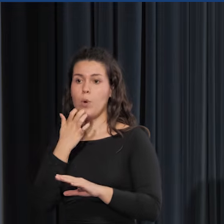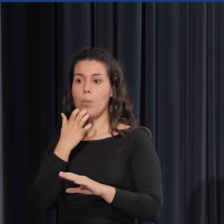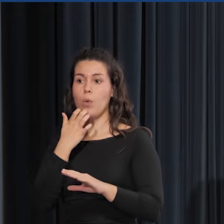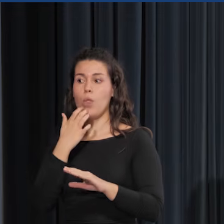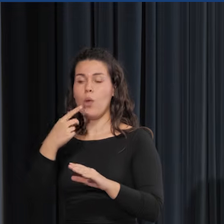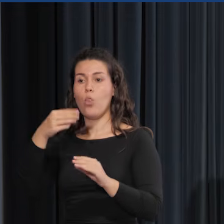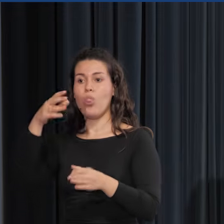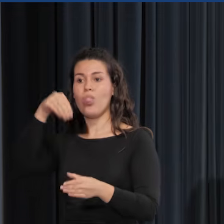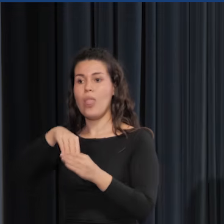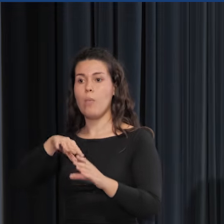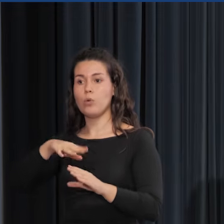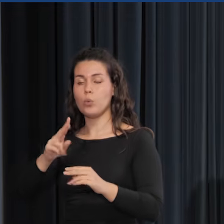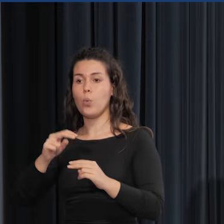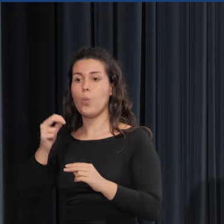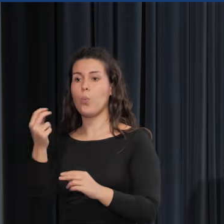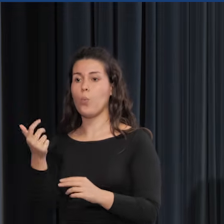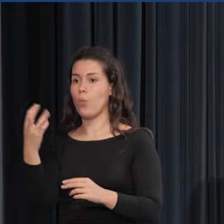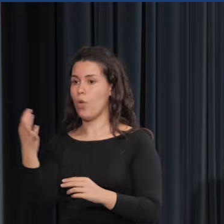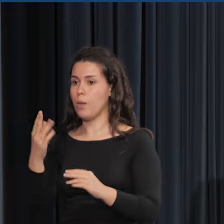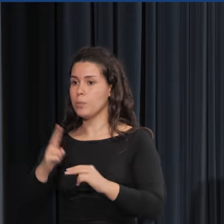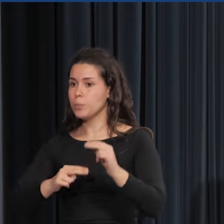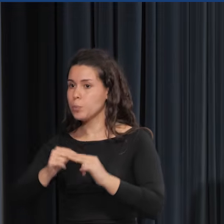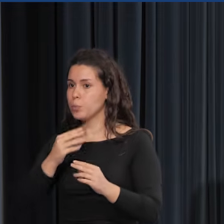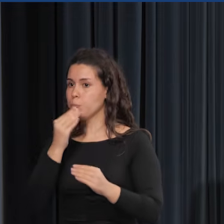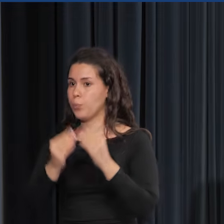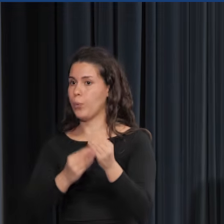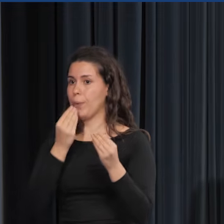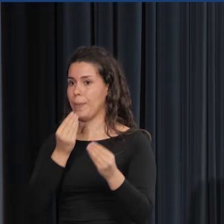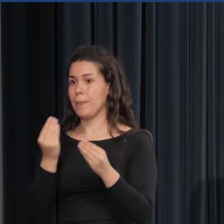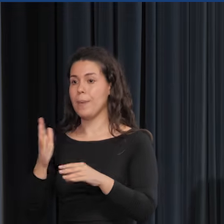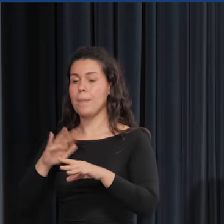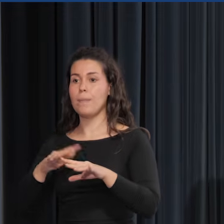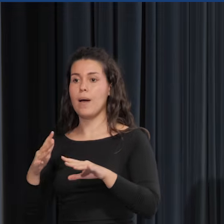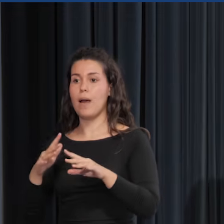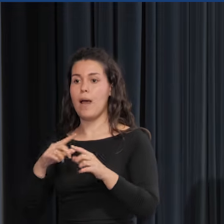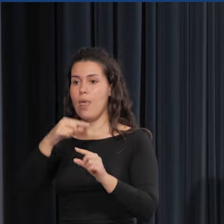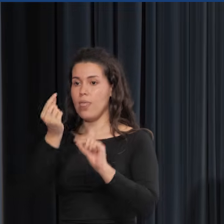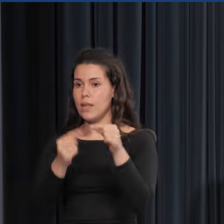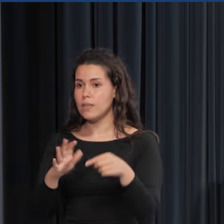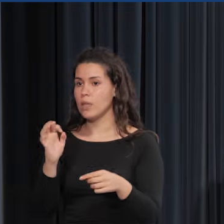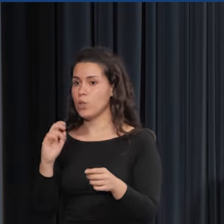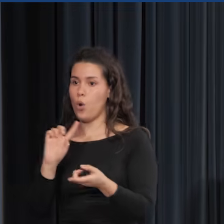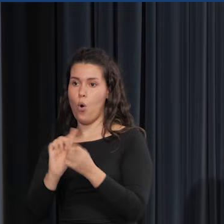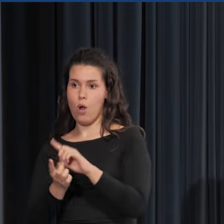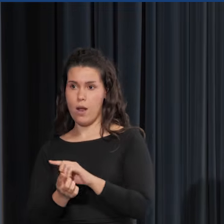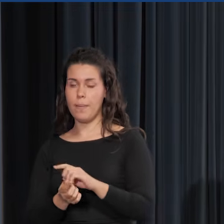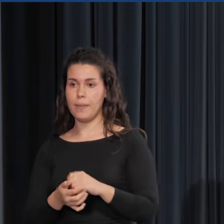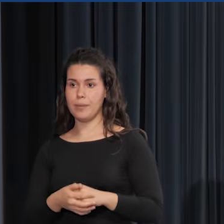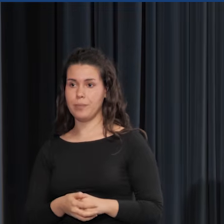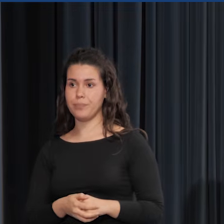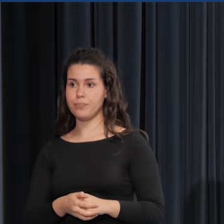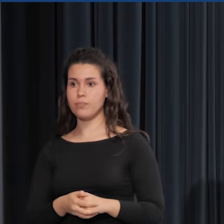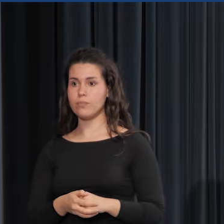con lo cual podemos hacer integración de la prevención para diseñar o modificar un elemento que ya tenemos ahí. O sea, no es, vamos